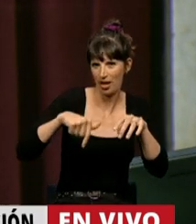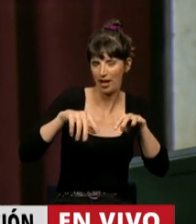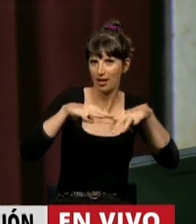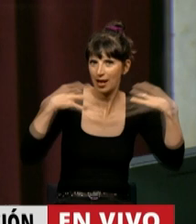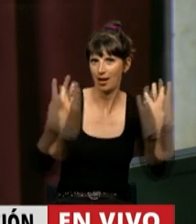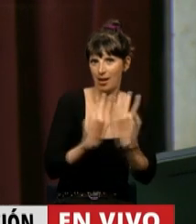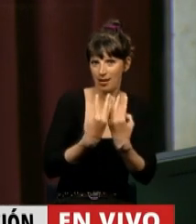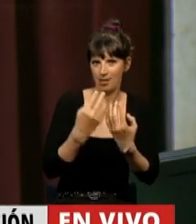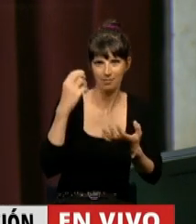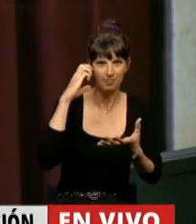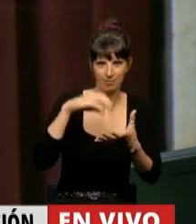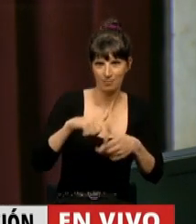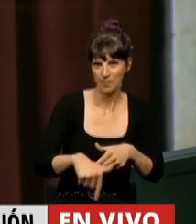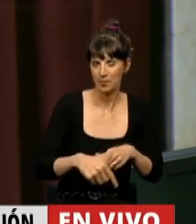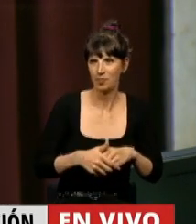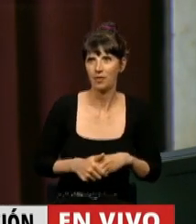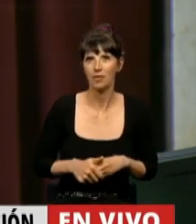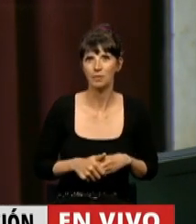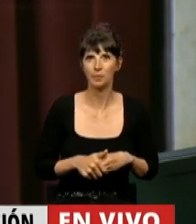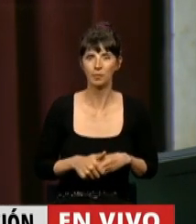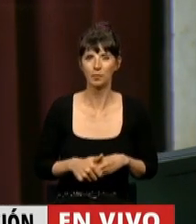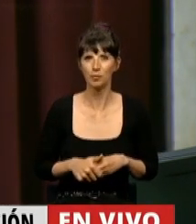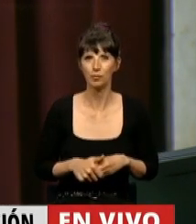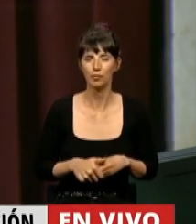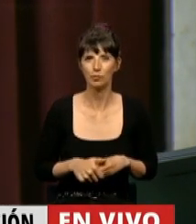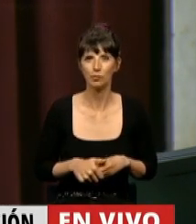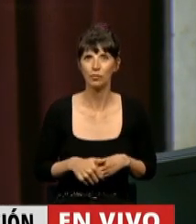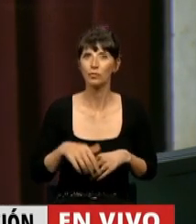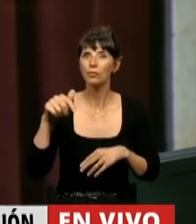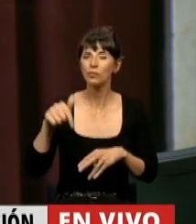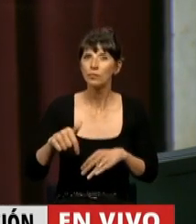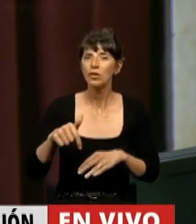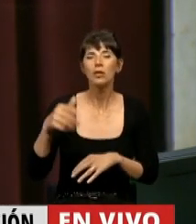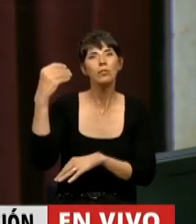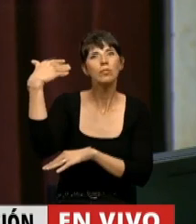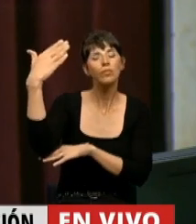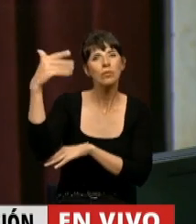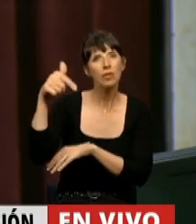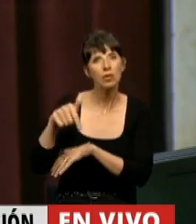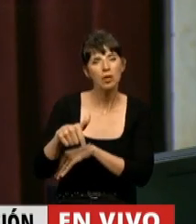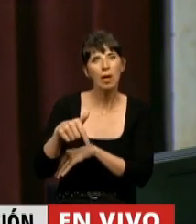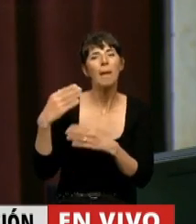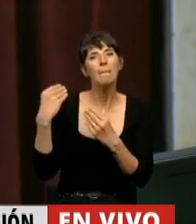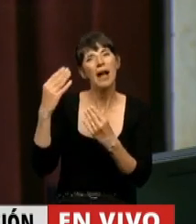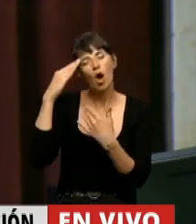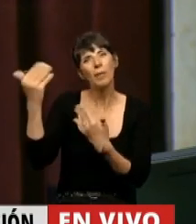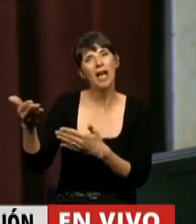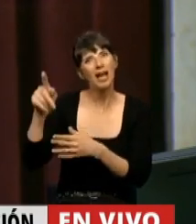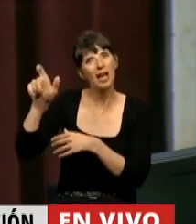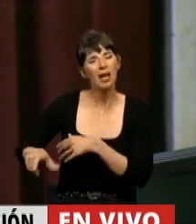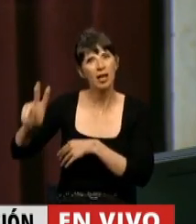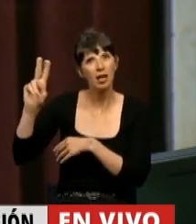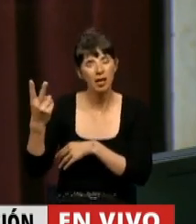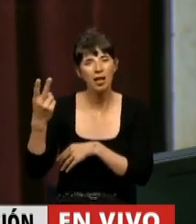eh tiene palabra para el homenaje a la fallecida viceintendenta de la ciudad de Villa Mercedes Verónica